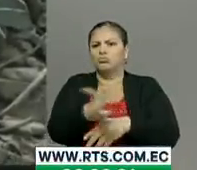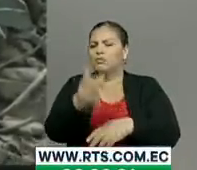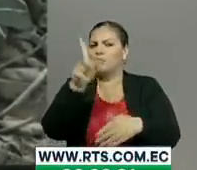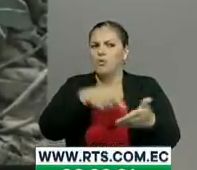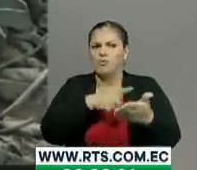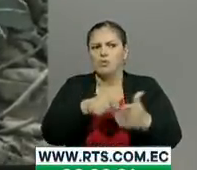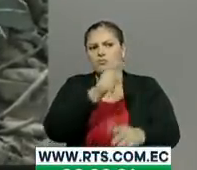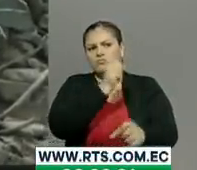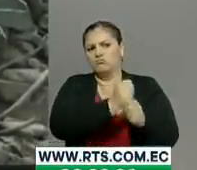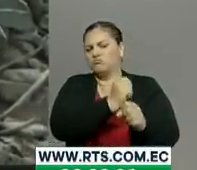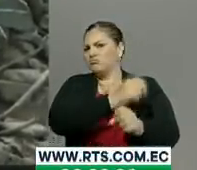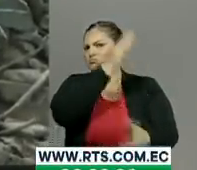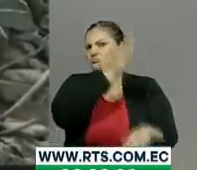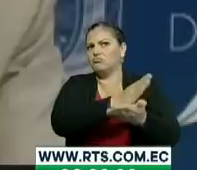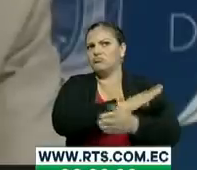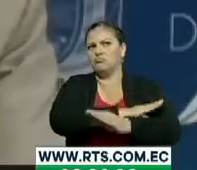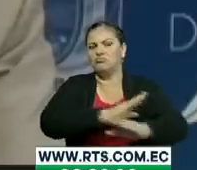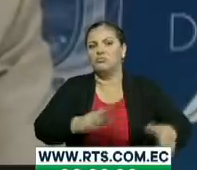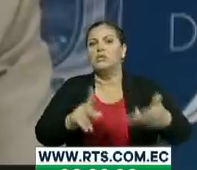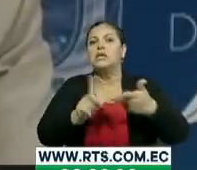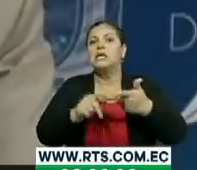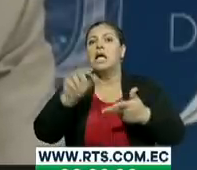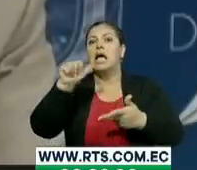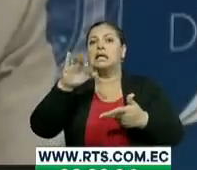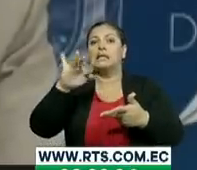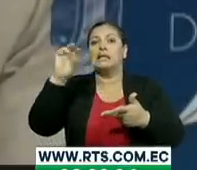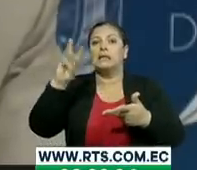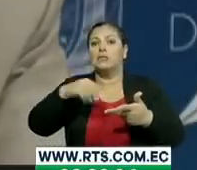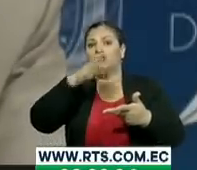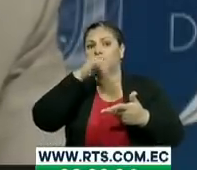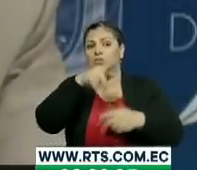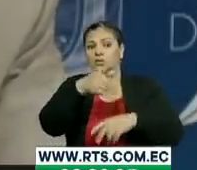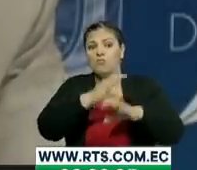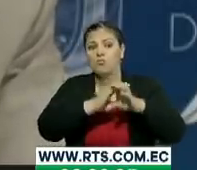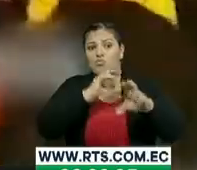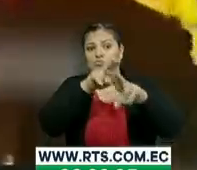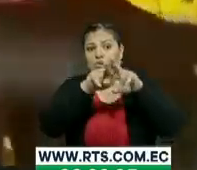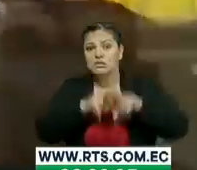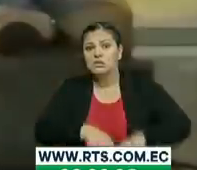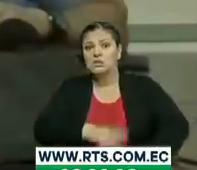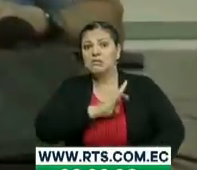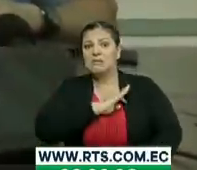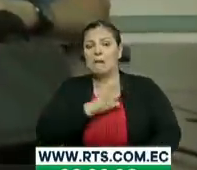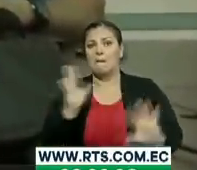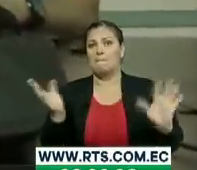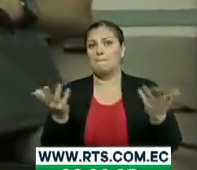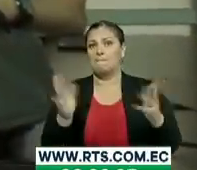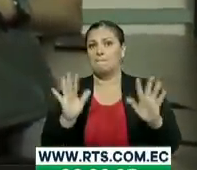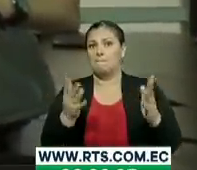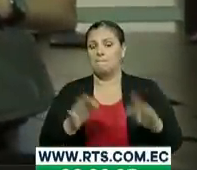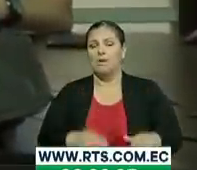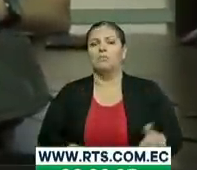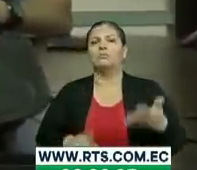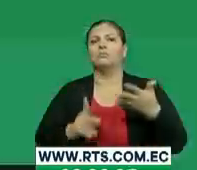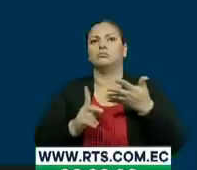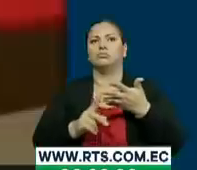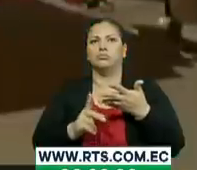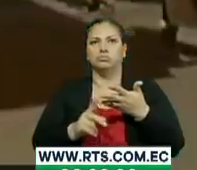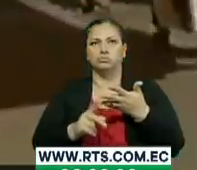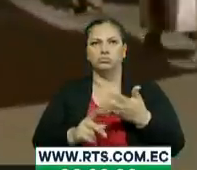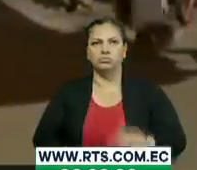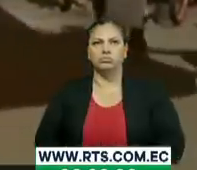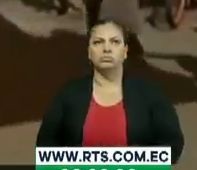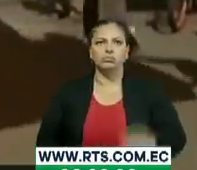ATM informó que el bus no realizó la revisión técnica en sus dependencias. Una de las víctimas mortales del